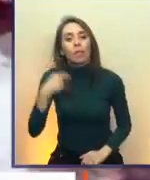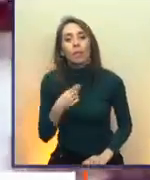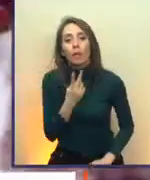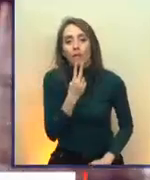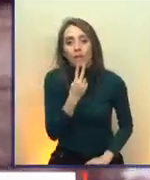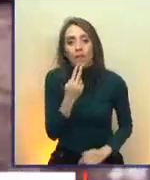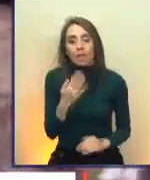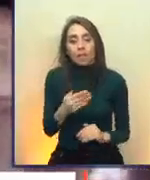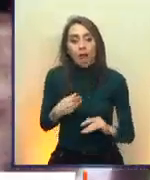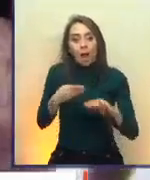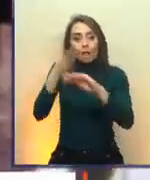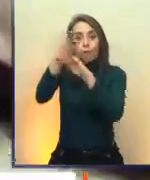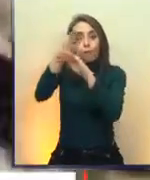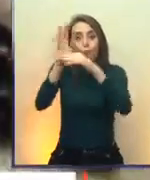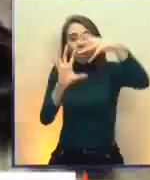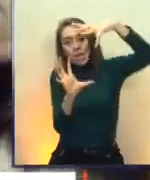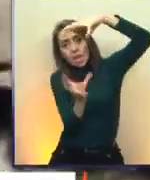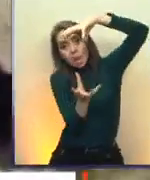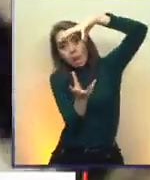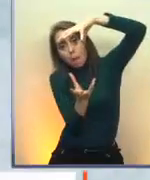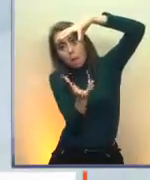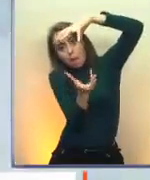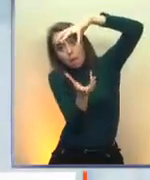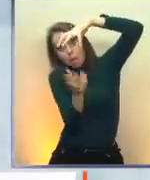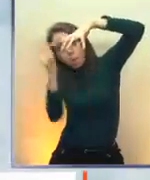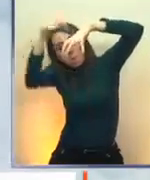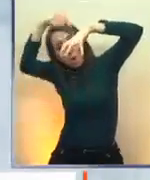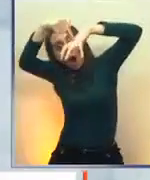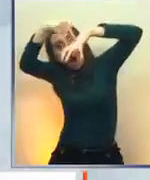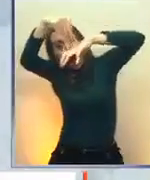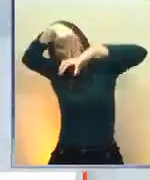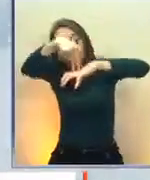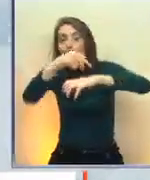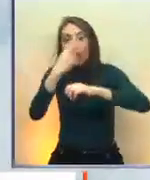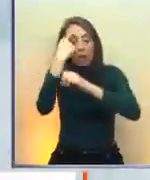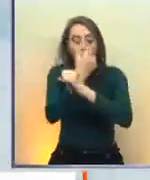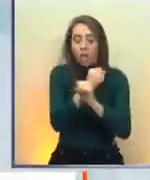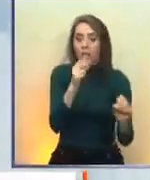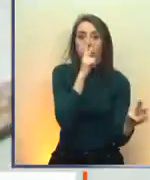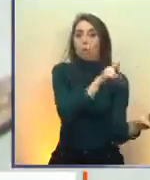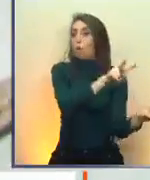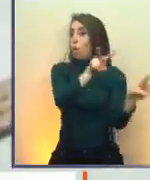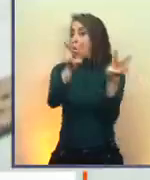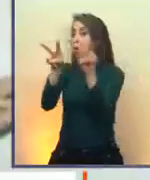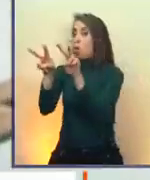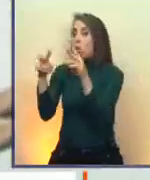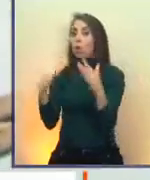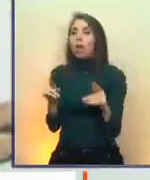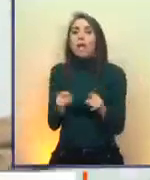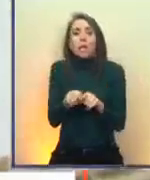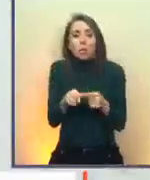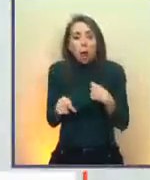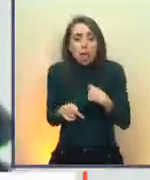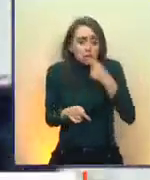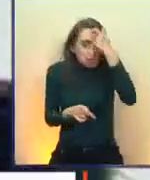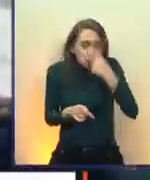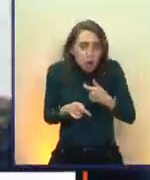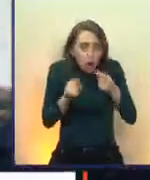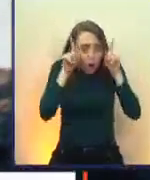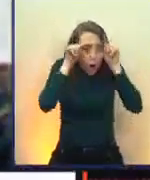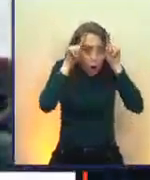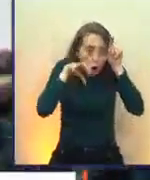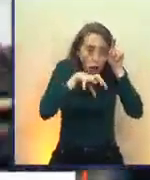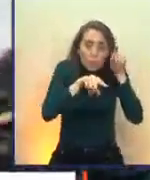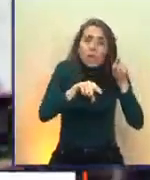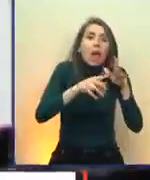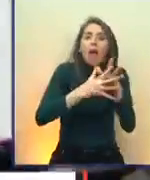en esa zona es increíble. El escenario en que uno se encuentra es una hormiga, no es nada, frente a esta